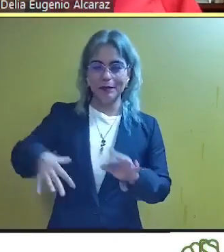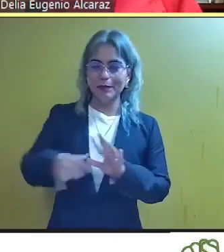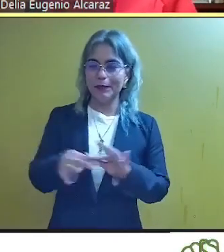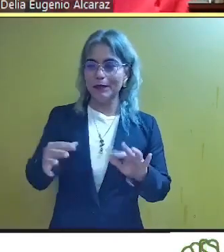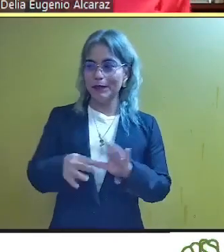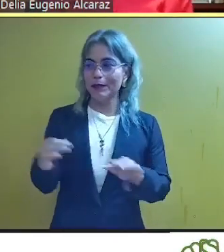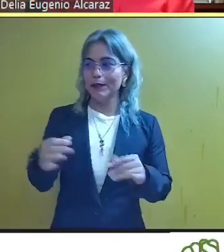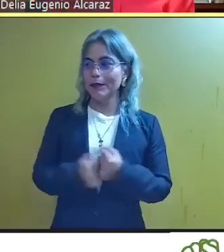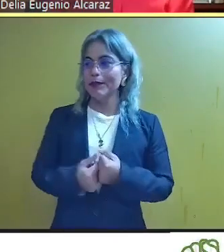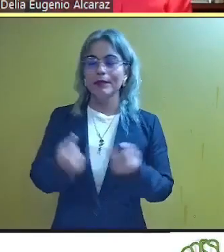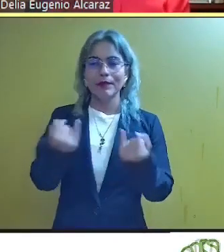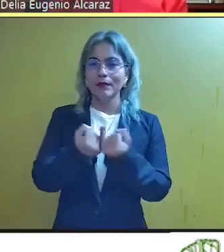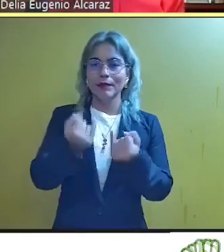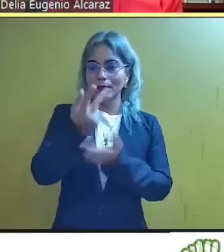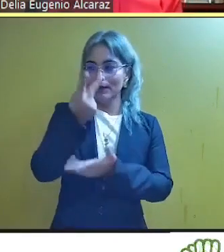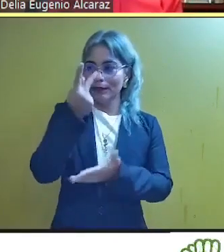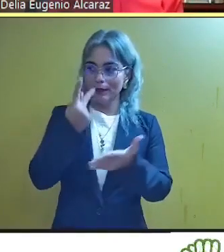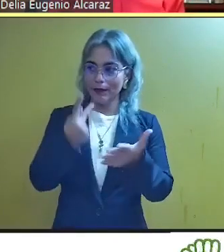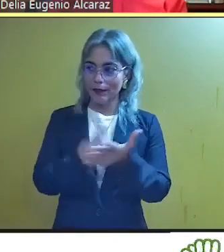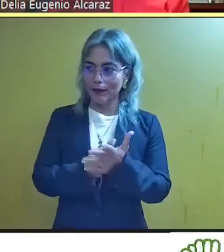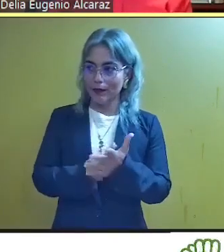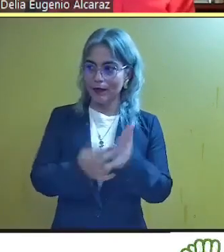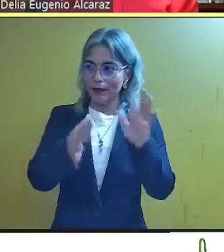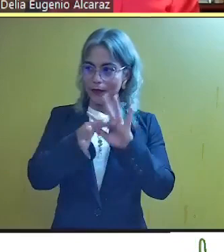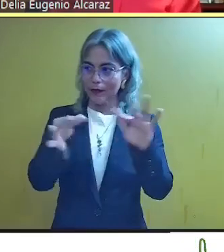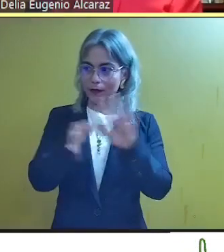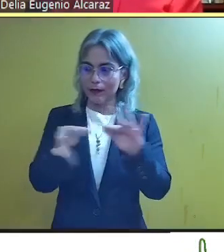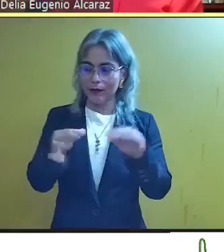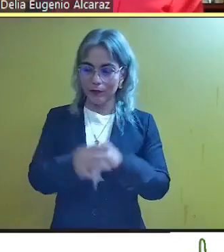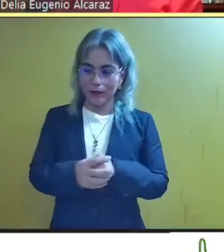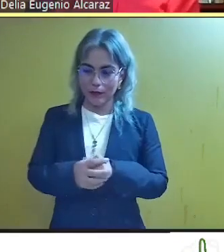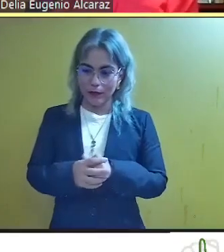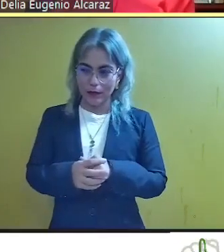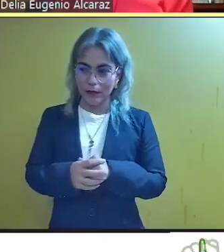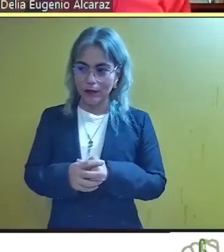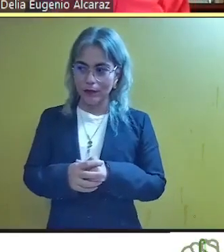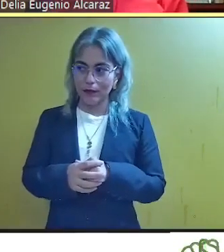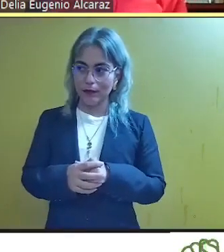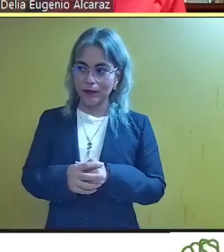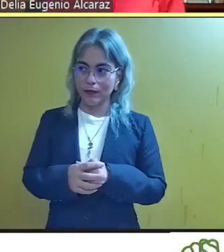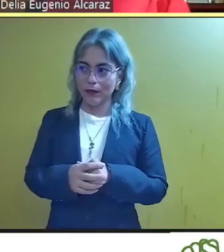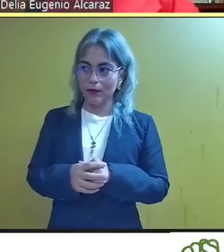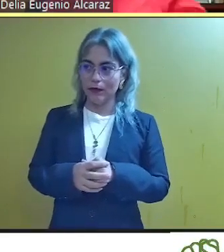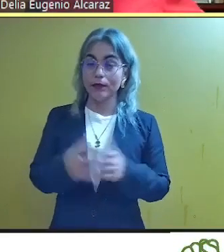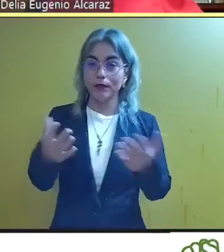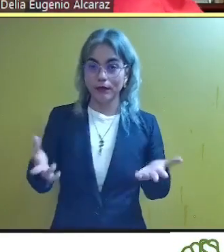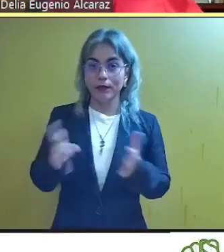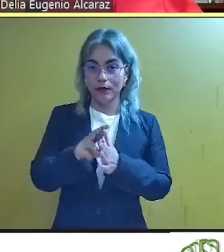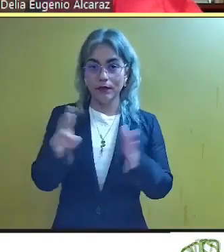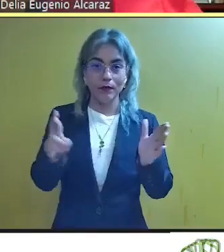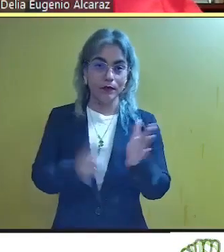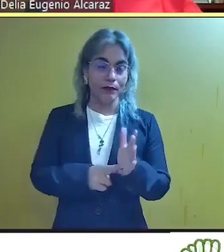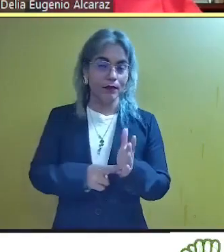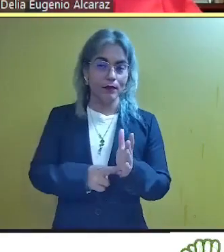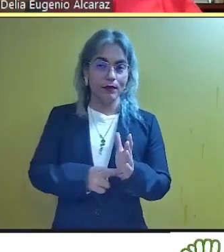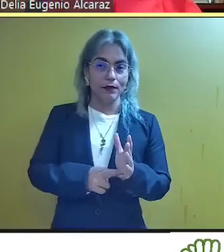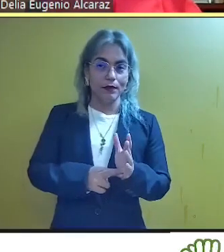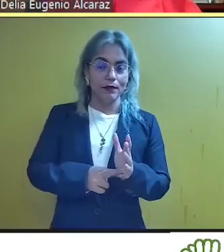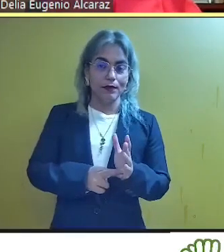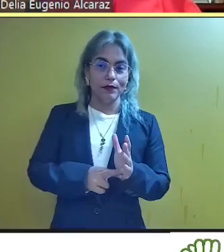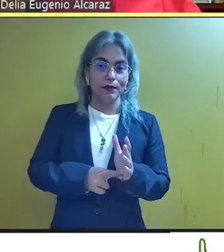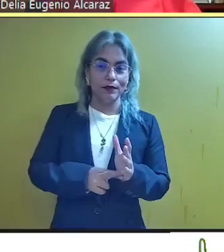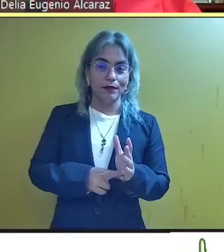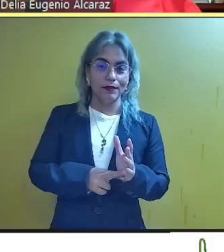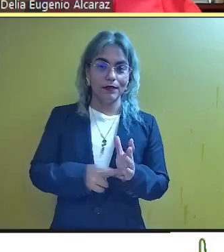se establezca que no fue allegado conforme a las reglas procedimentales y por eso